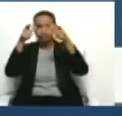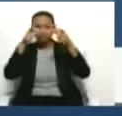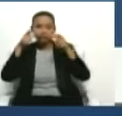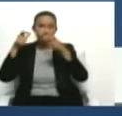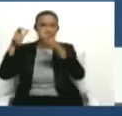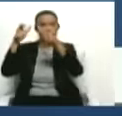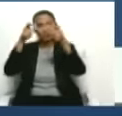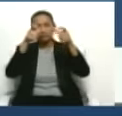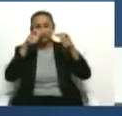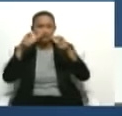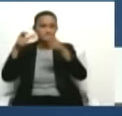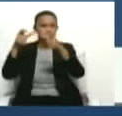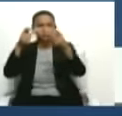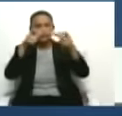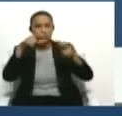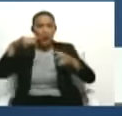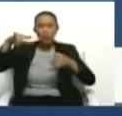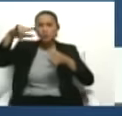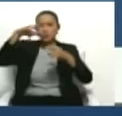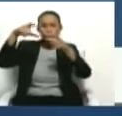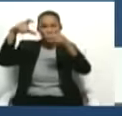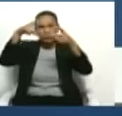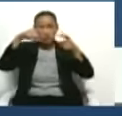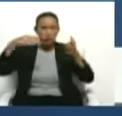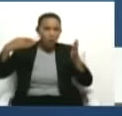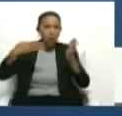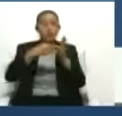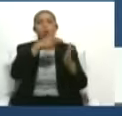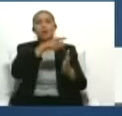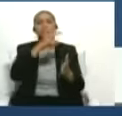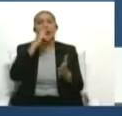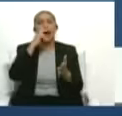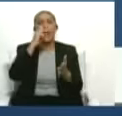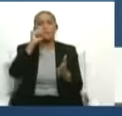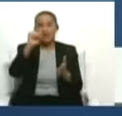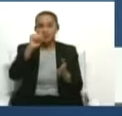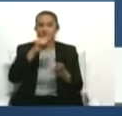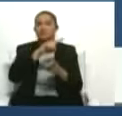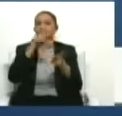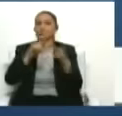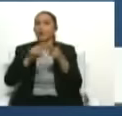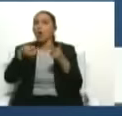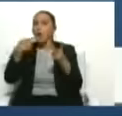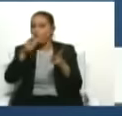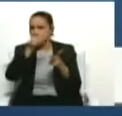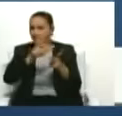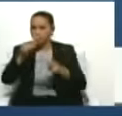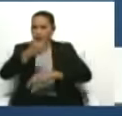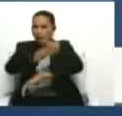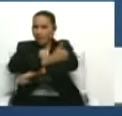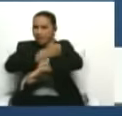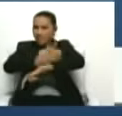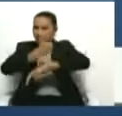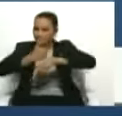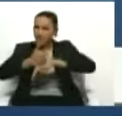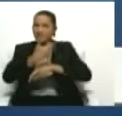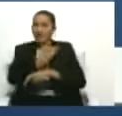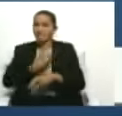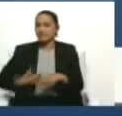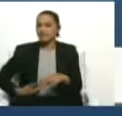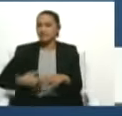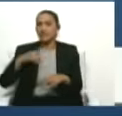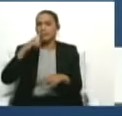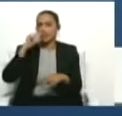y contra las altas autoridades que se encontraban y pudieran encontrarse reunidas en la viñeta, una residencia oficial del presidente de la